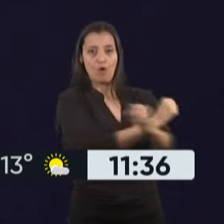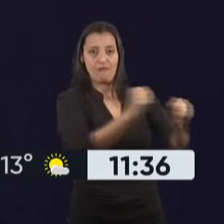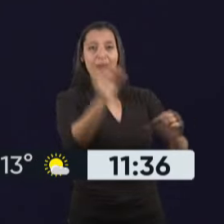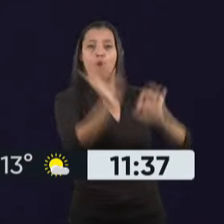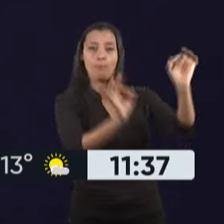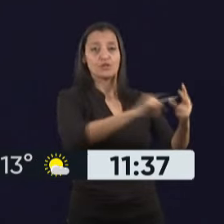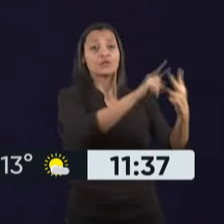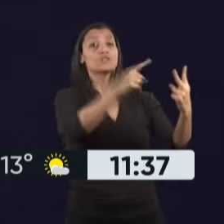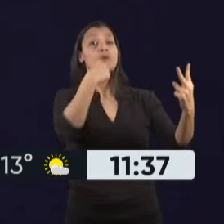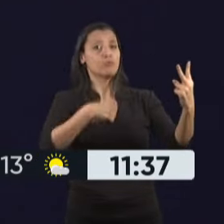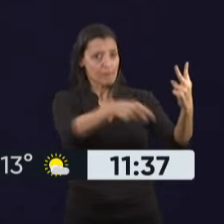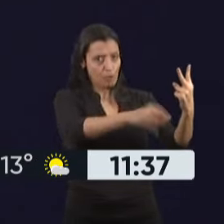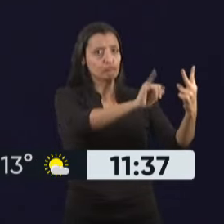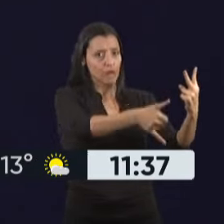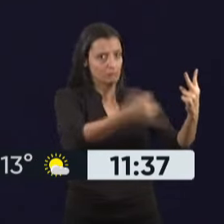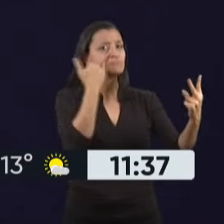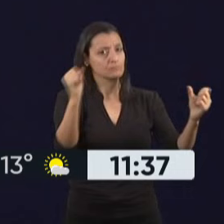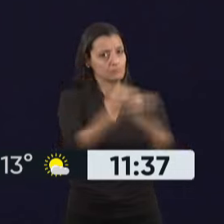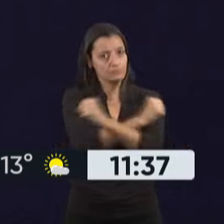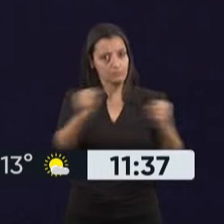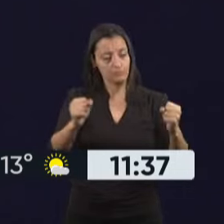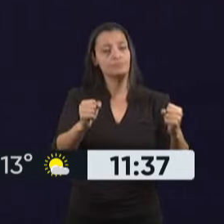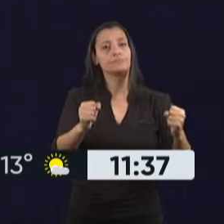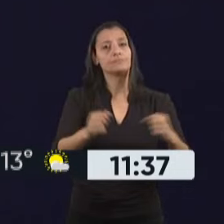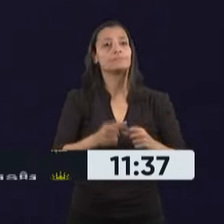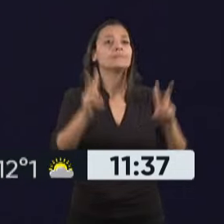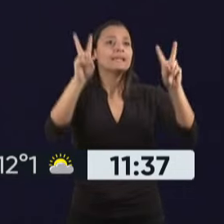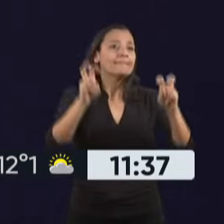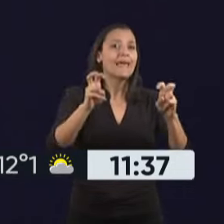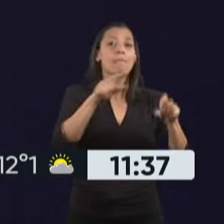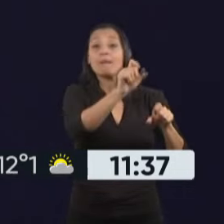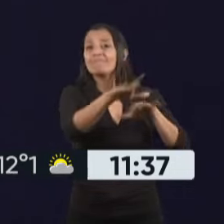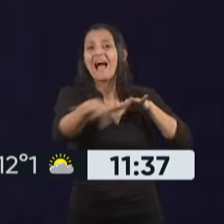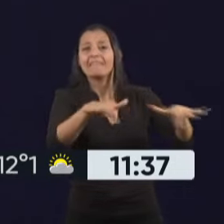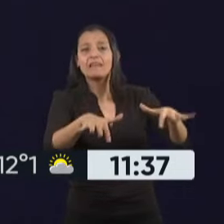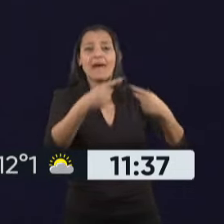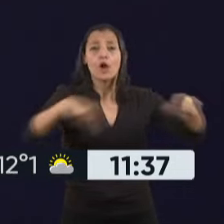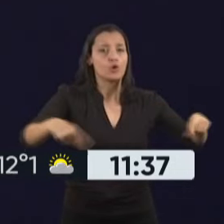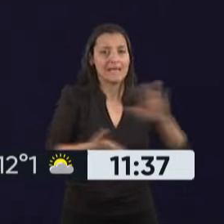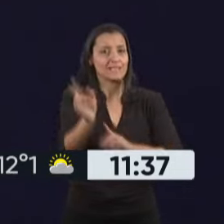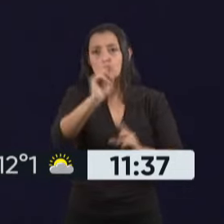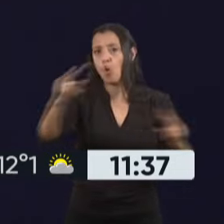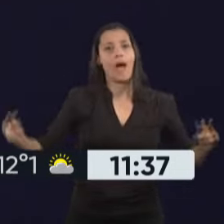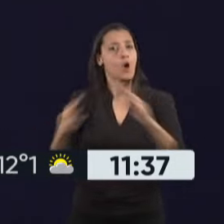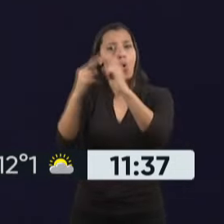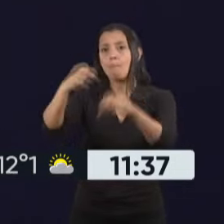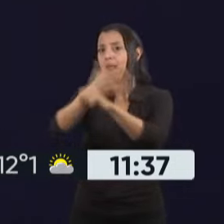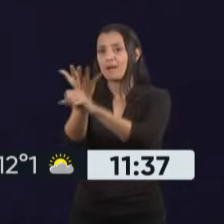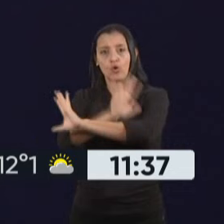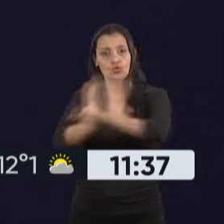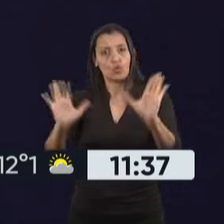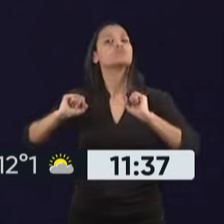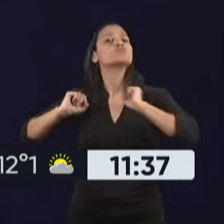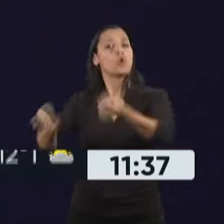a tu segunda pregunta, efectivamente el presidente, por cuestiones de agenda, no va a ir a la cumbre del Mercosur como tenía previsto hasta